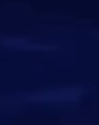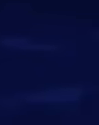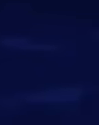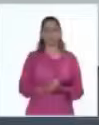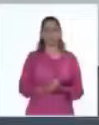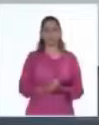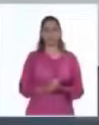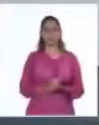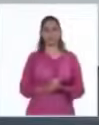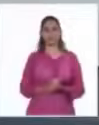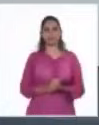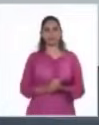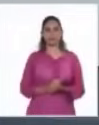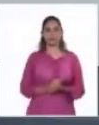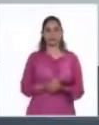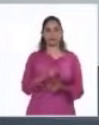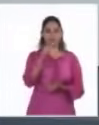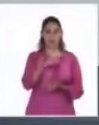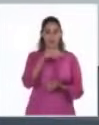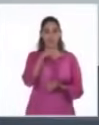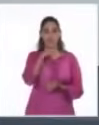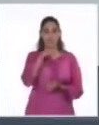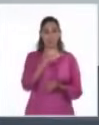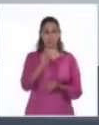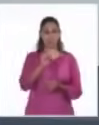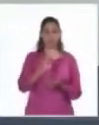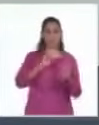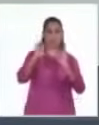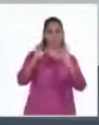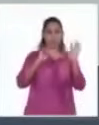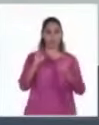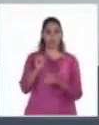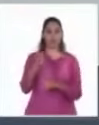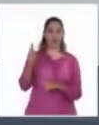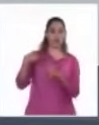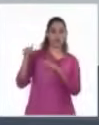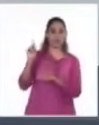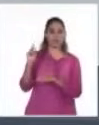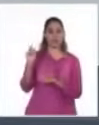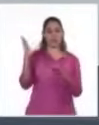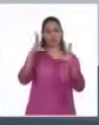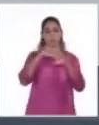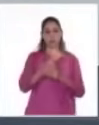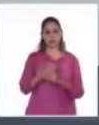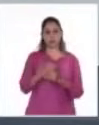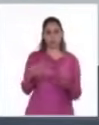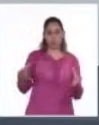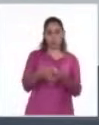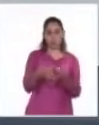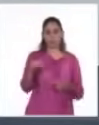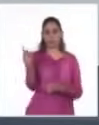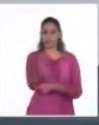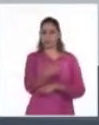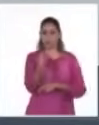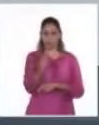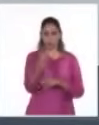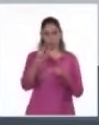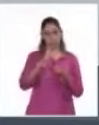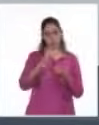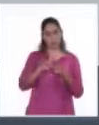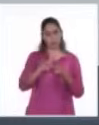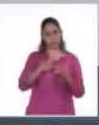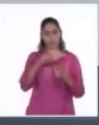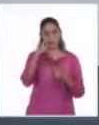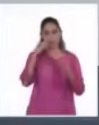ver de esta denuncia publicada anoche en la emisión estelar un equipo de nuestro noticiero recogió impresiones